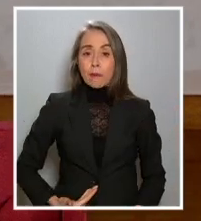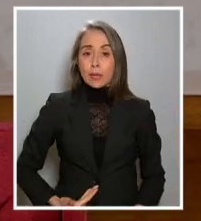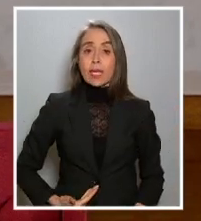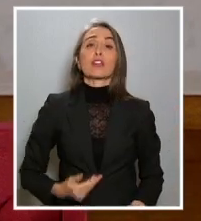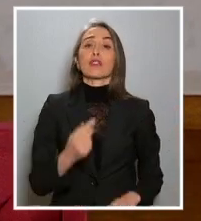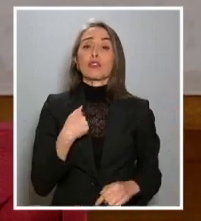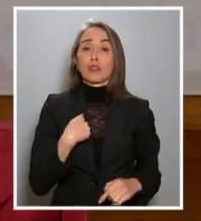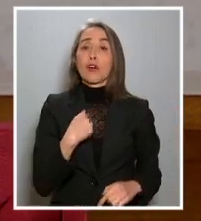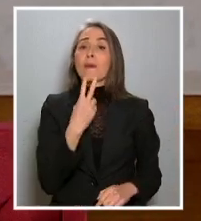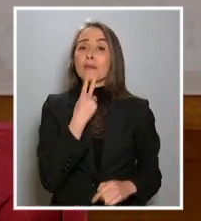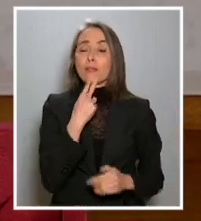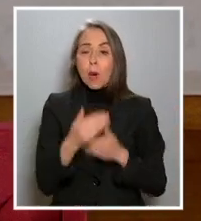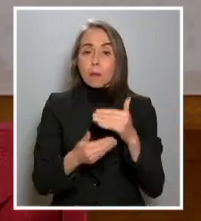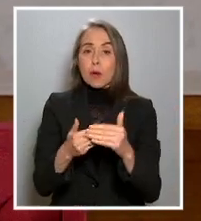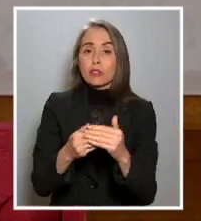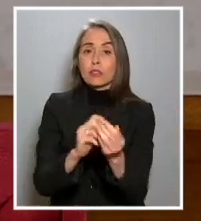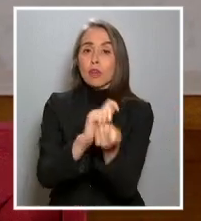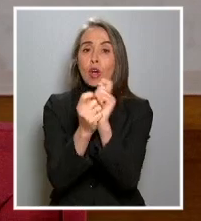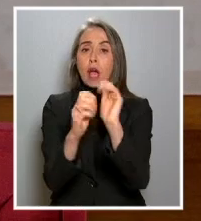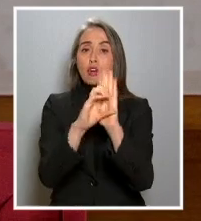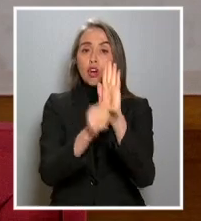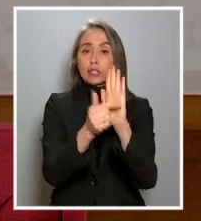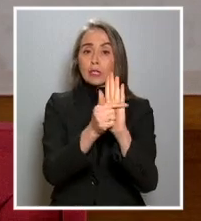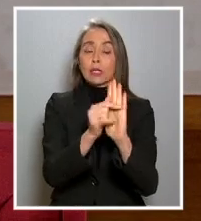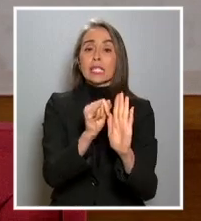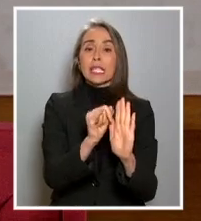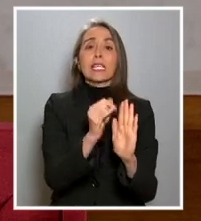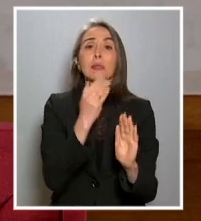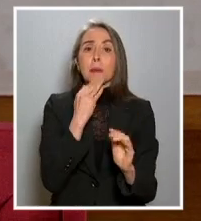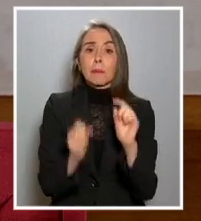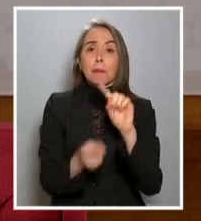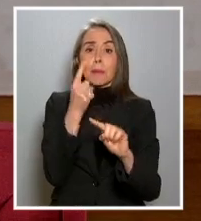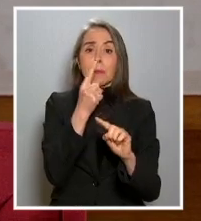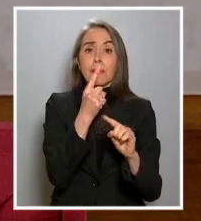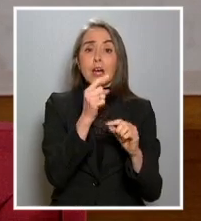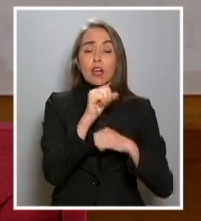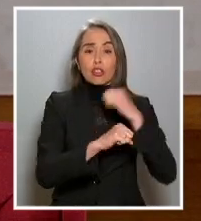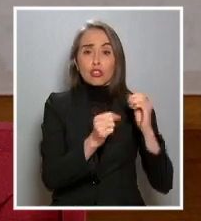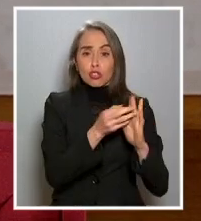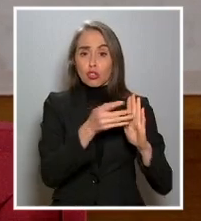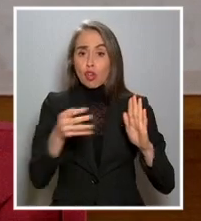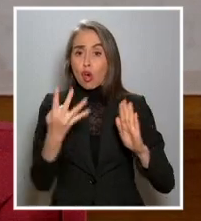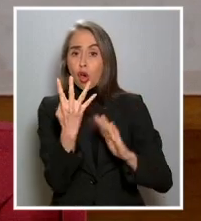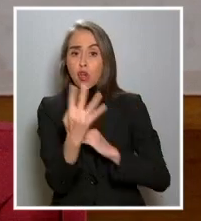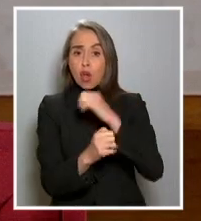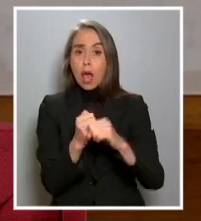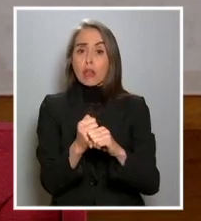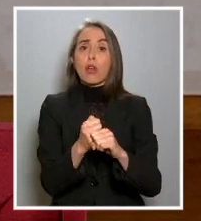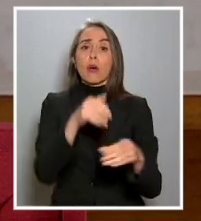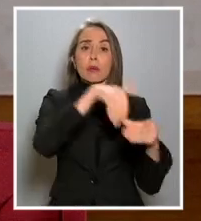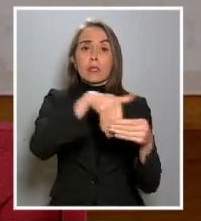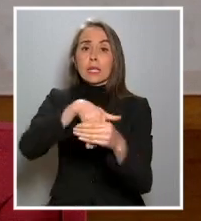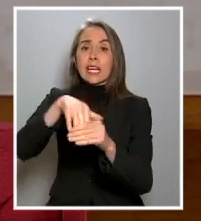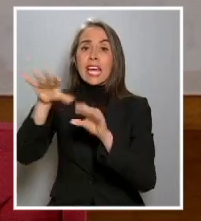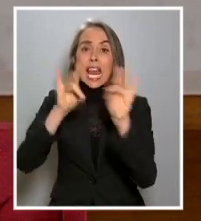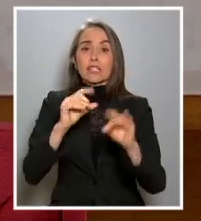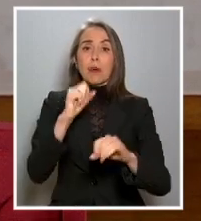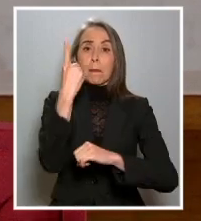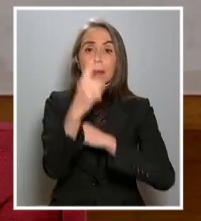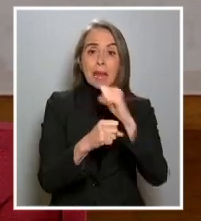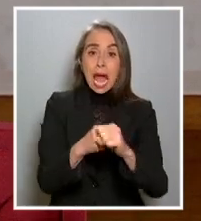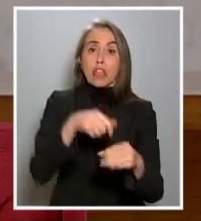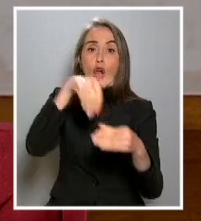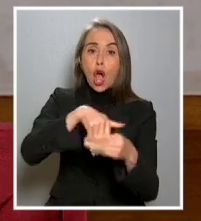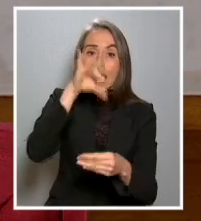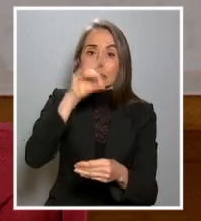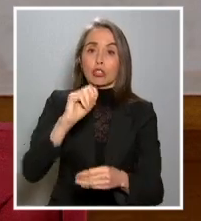un proceso constitucional e inéditamente con elecciones en todos los años de nuestro periodo. Se arribó a partir